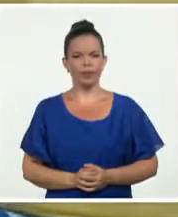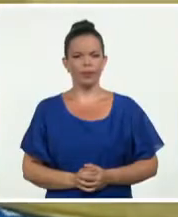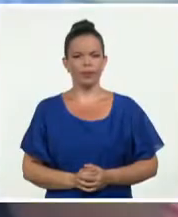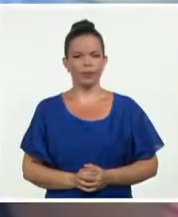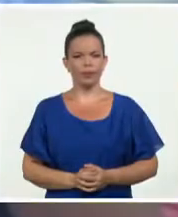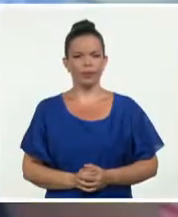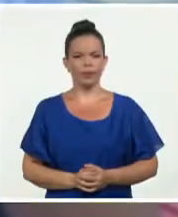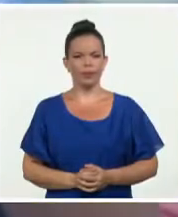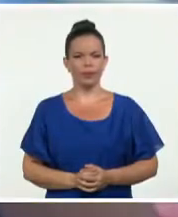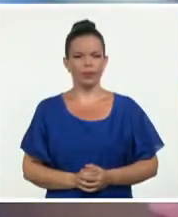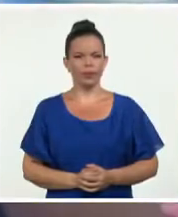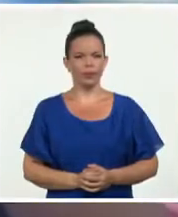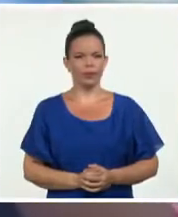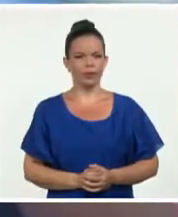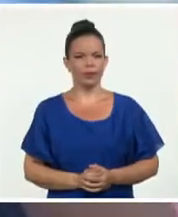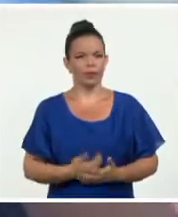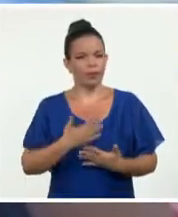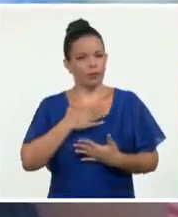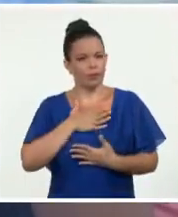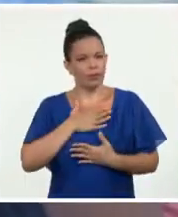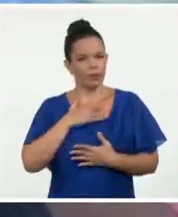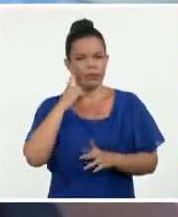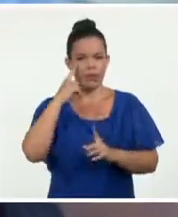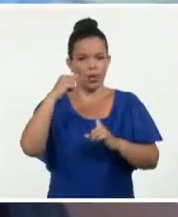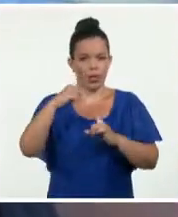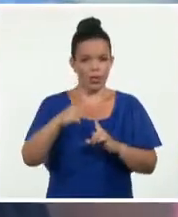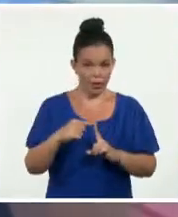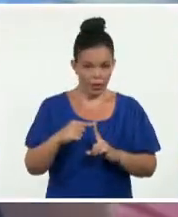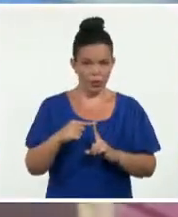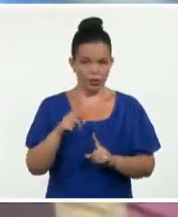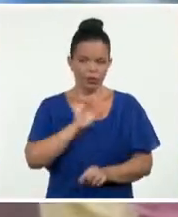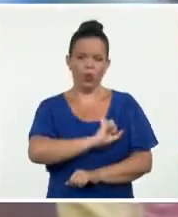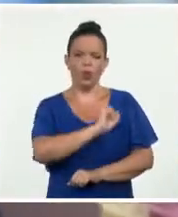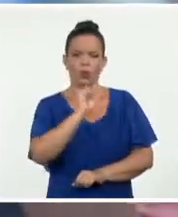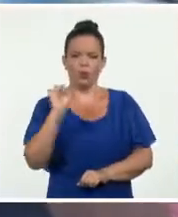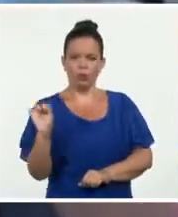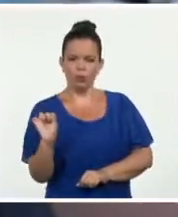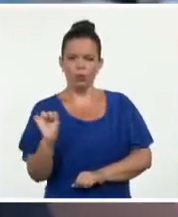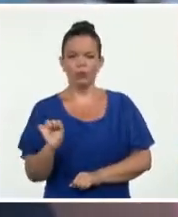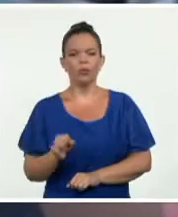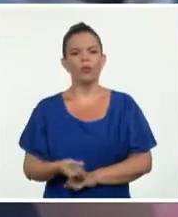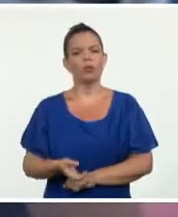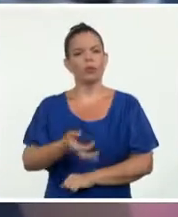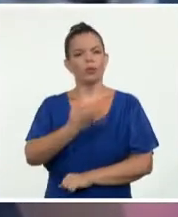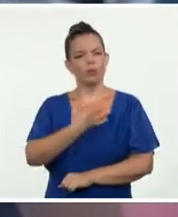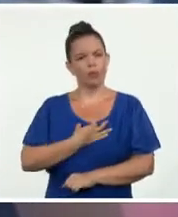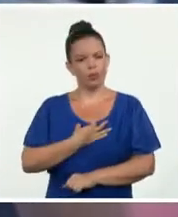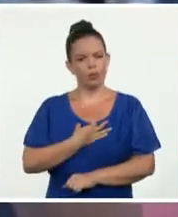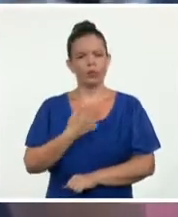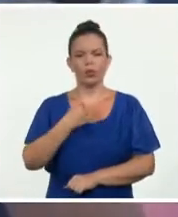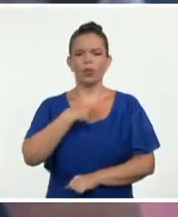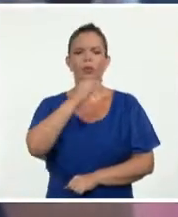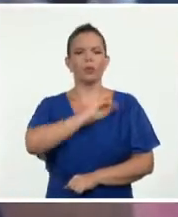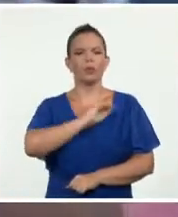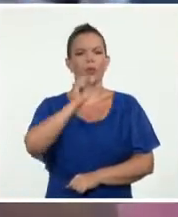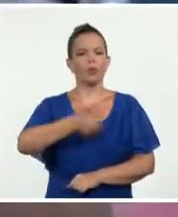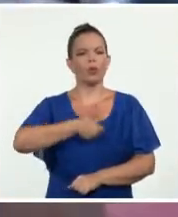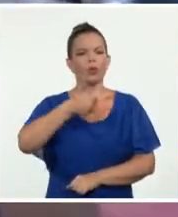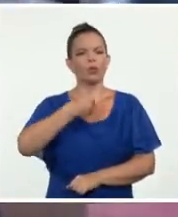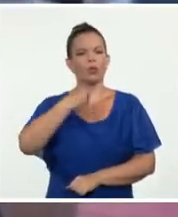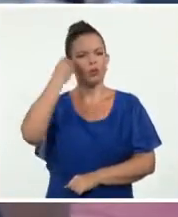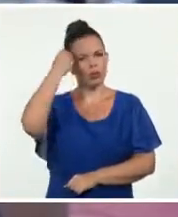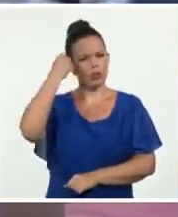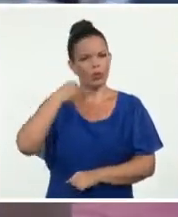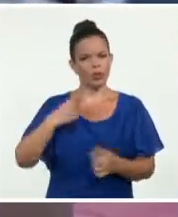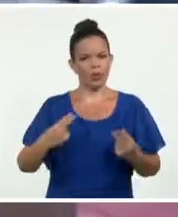Bueno, mi objetivo es siempre llegar a la cima, me siento bien preparada. A lo mejor tuve esa mala pasada en el Panamericano,